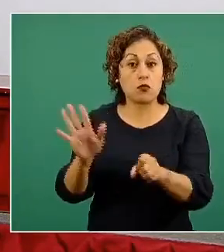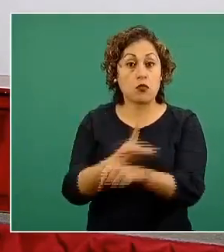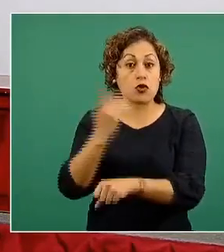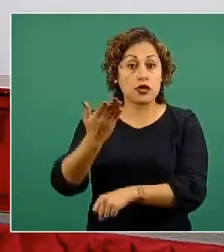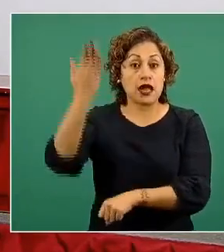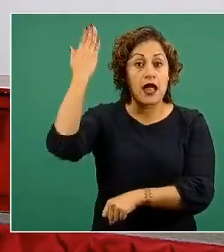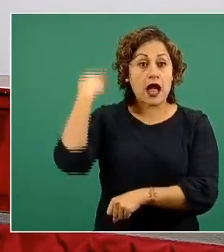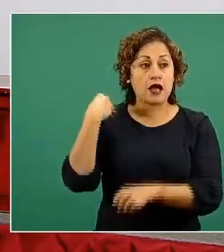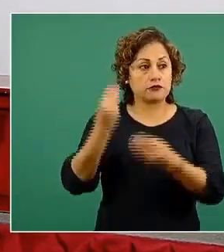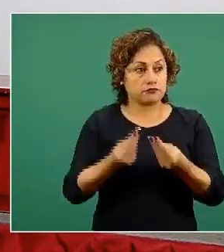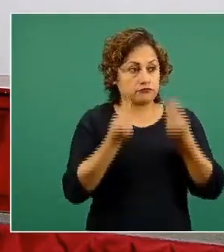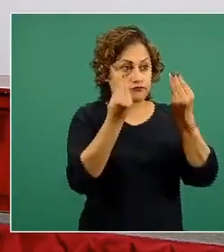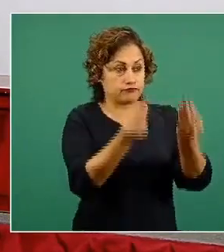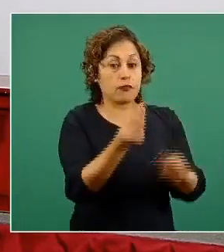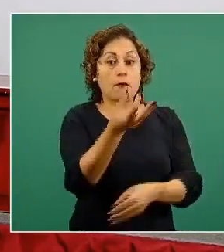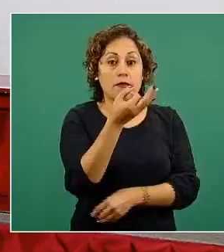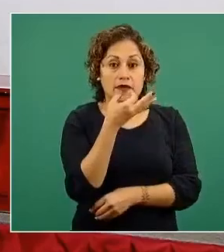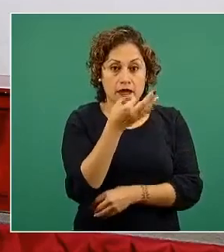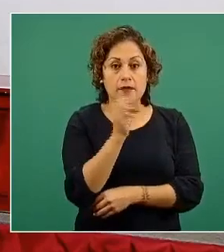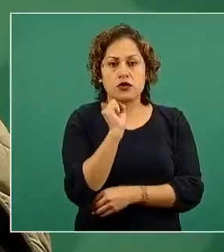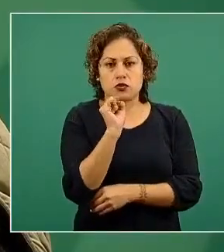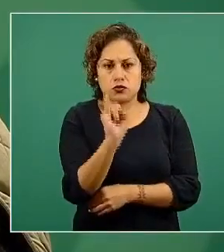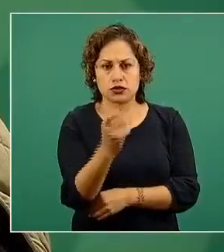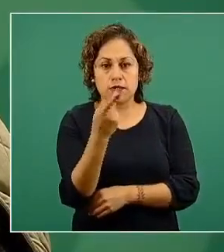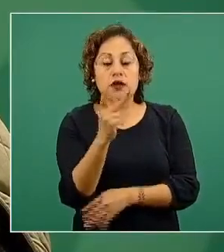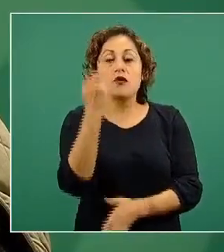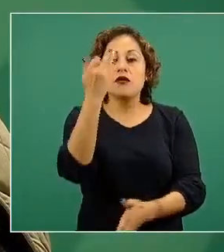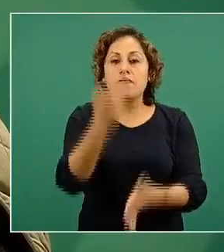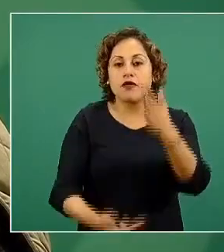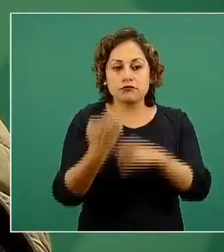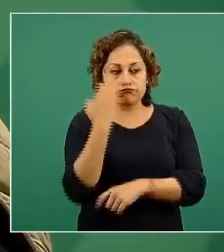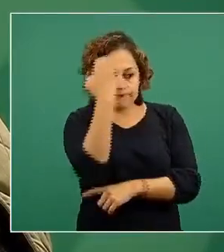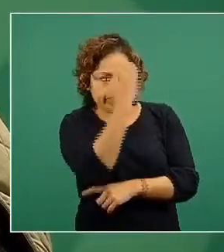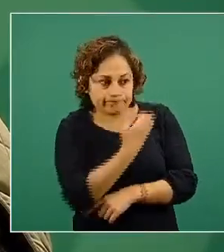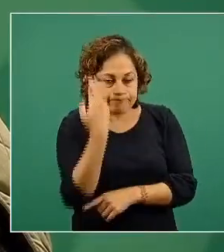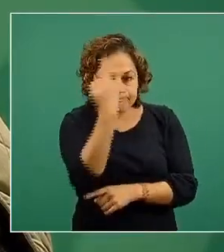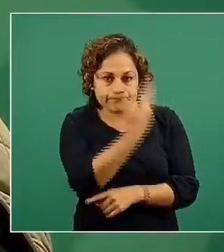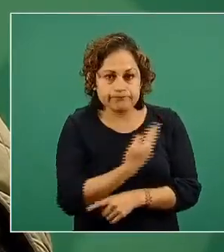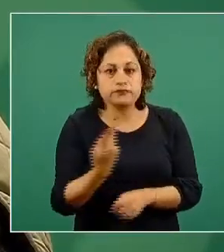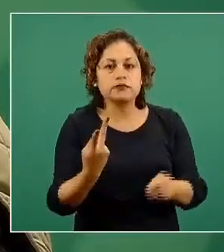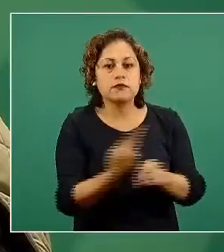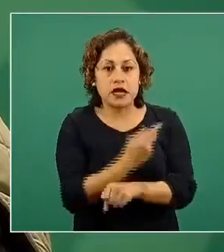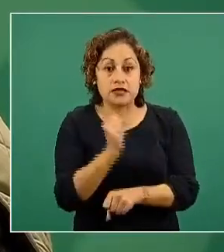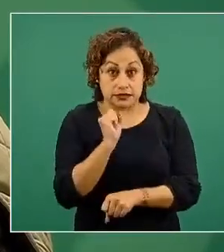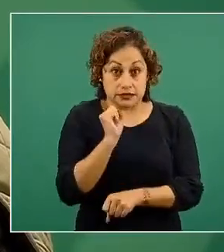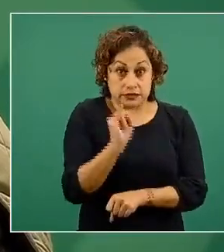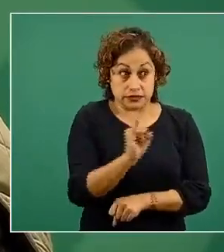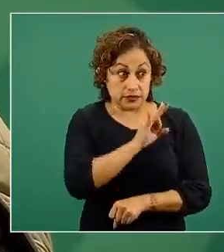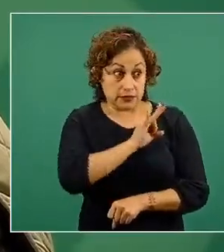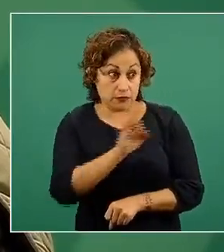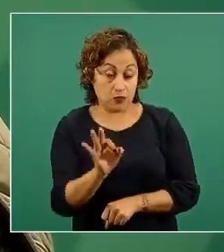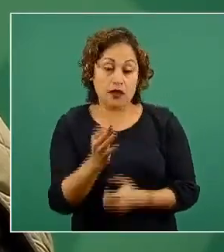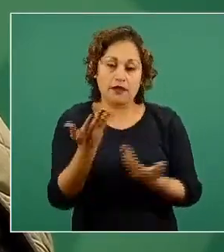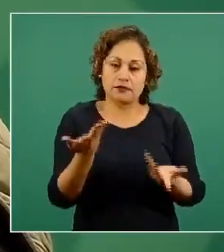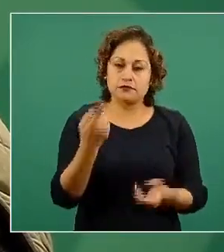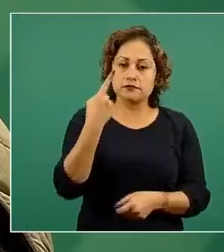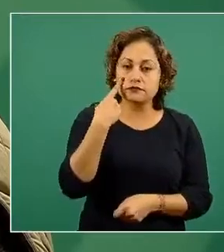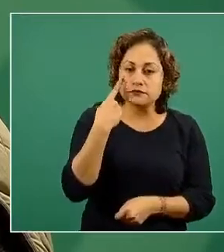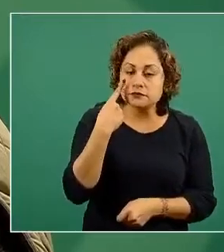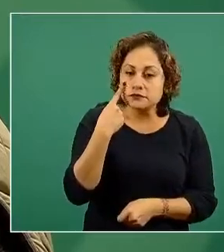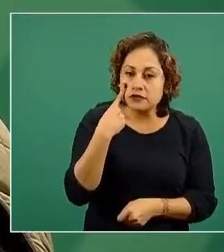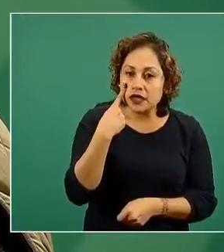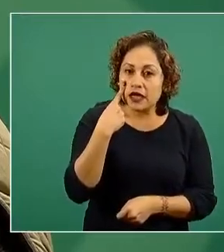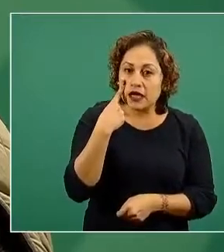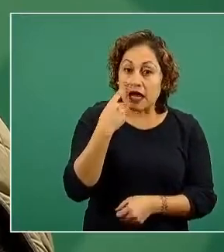tiene que revisar cuál es la evidencia científica para recetarlos o no. Pero insisto, el paquete no significa que a